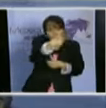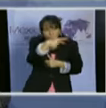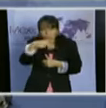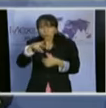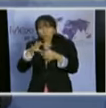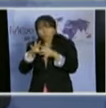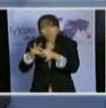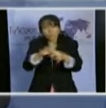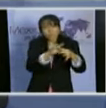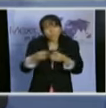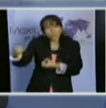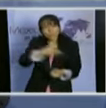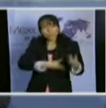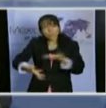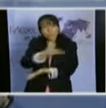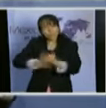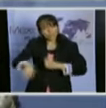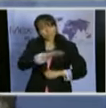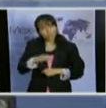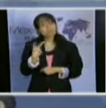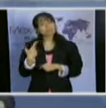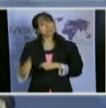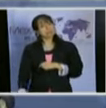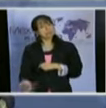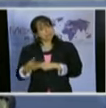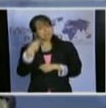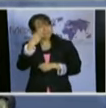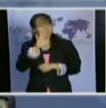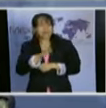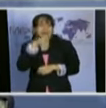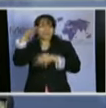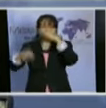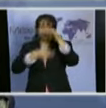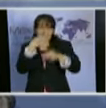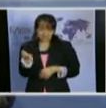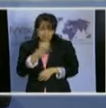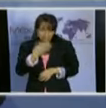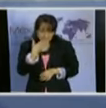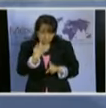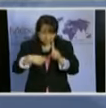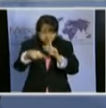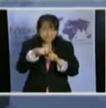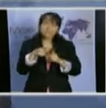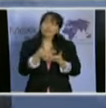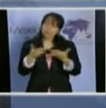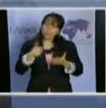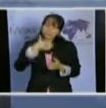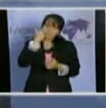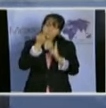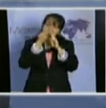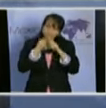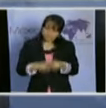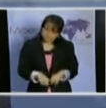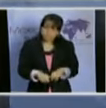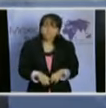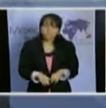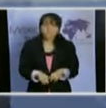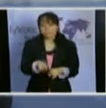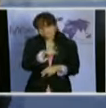quisiera hacer, si me lo permiten, algunos comentarios, sobre todo en un momento como